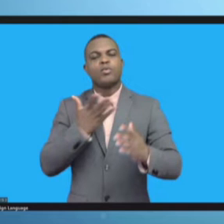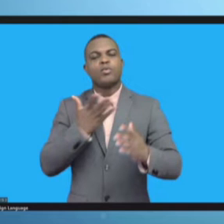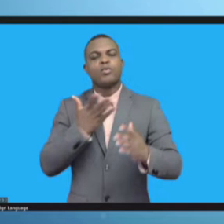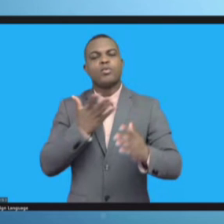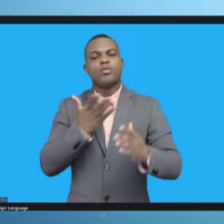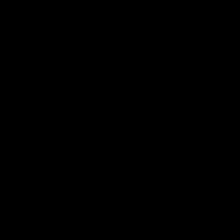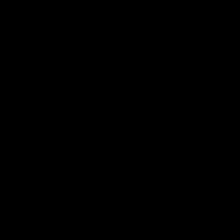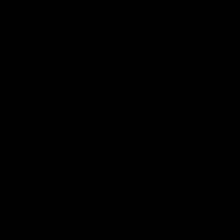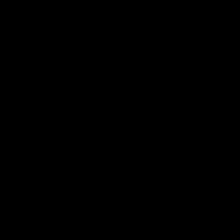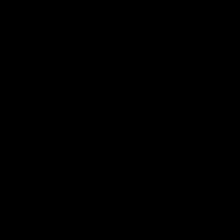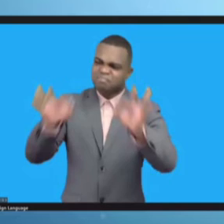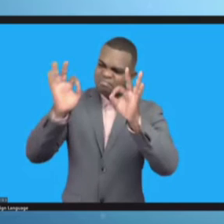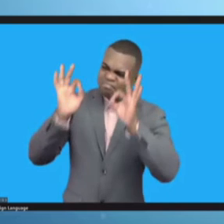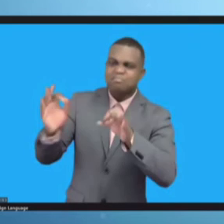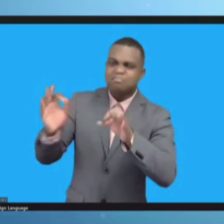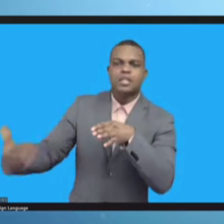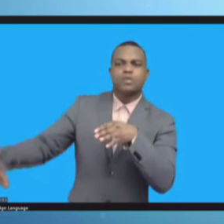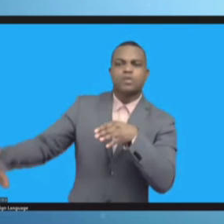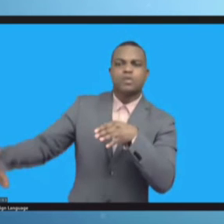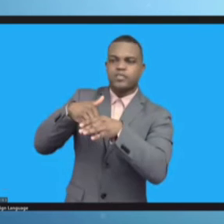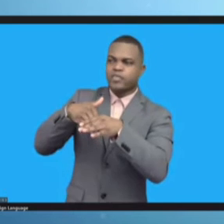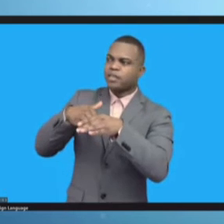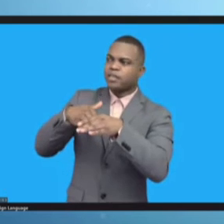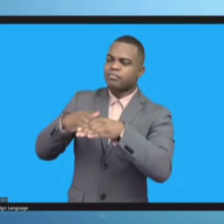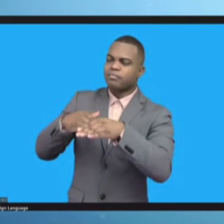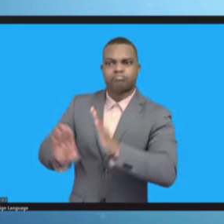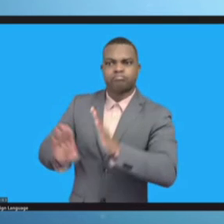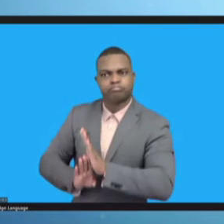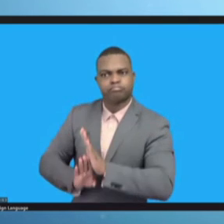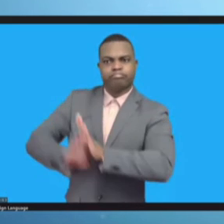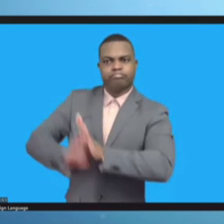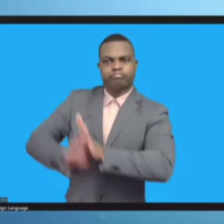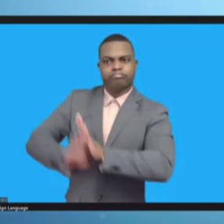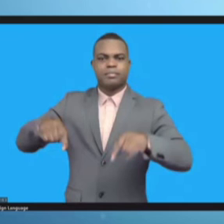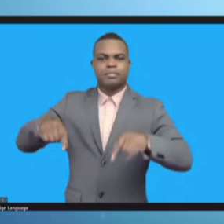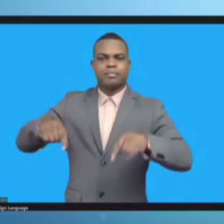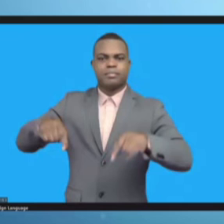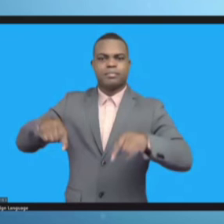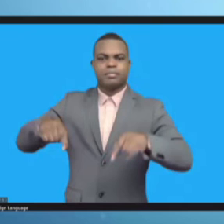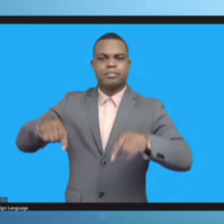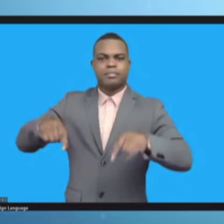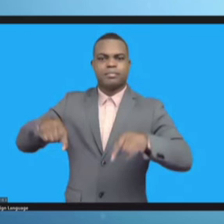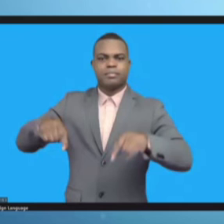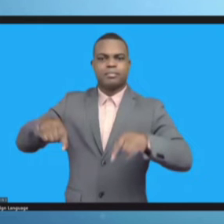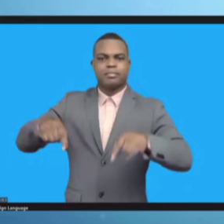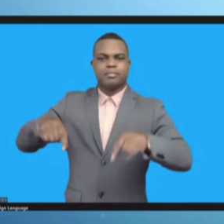privacidad de datos que se aprobarán dentro de poco tiempo en la